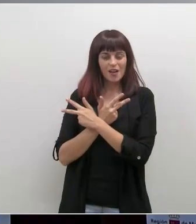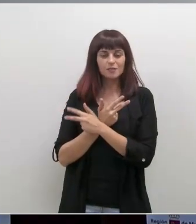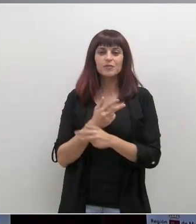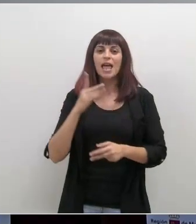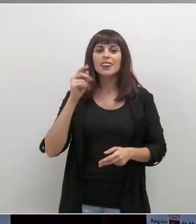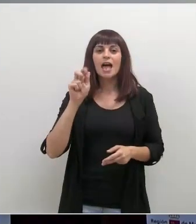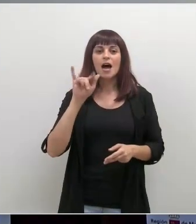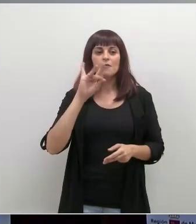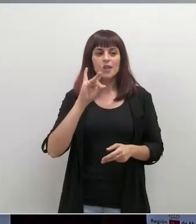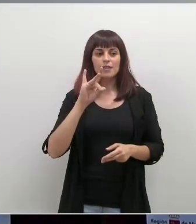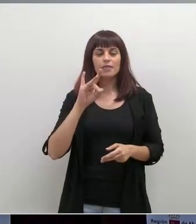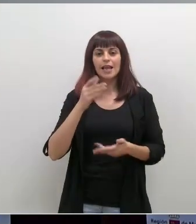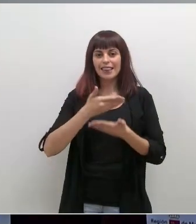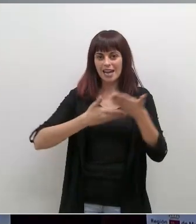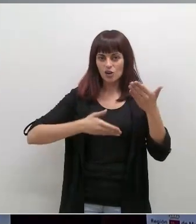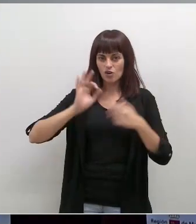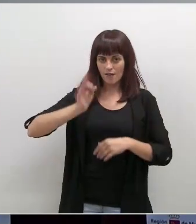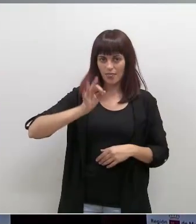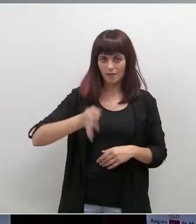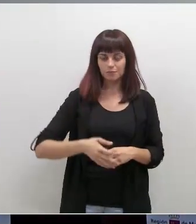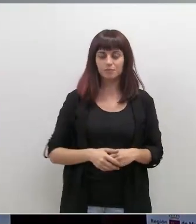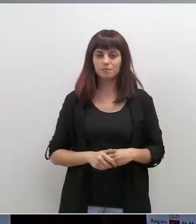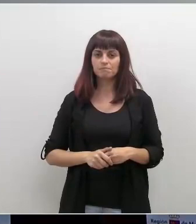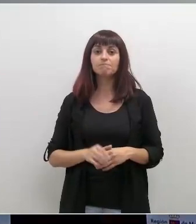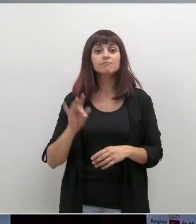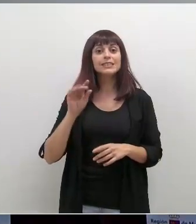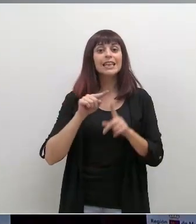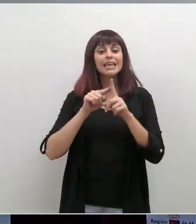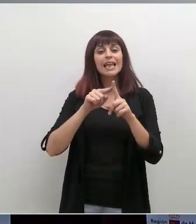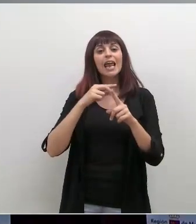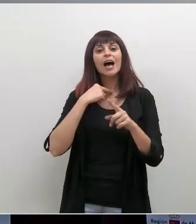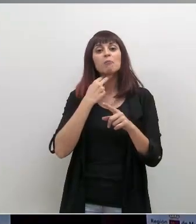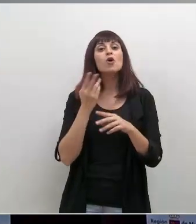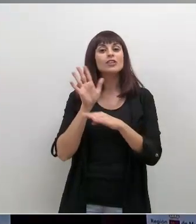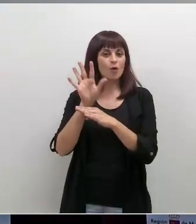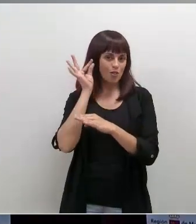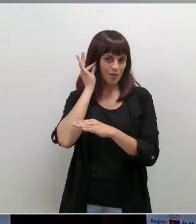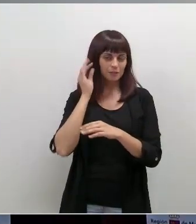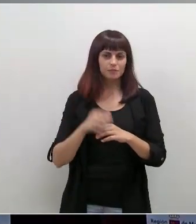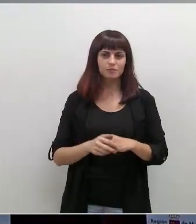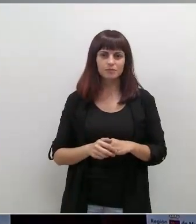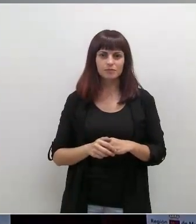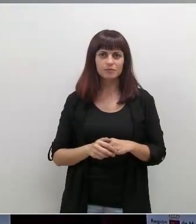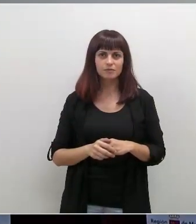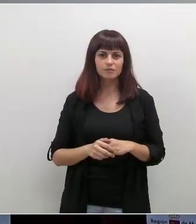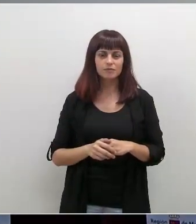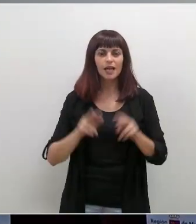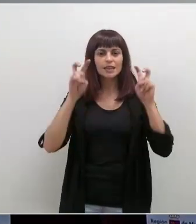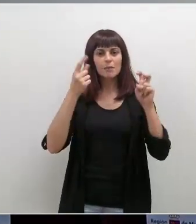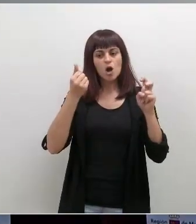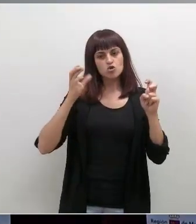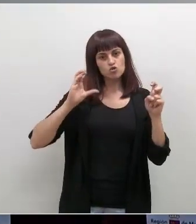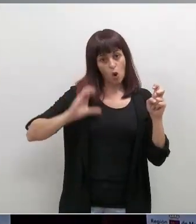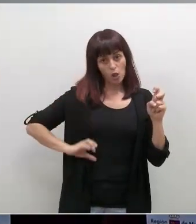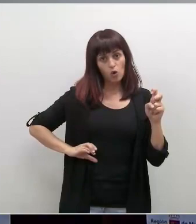David Gómez, del diario La Verdad. Sí, para la consejera portavoz, no ha reconocido antes que se ha tratado esta cuestión de los sueldos de los